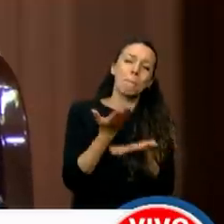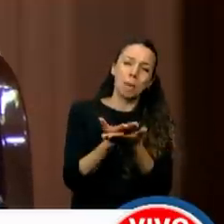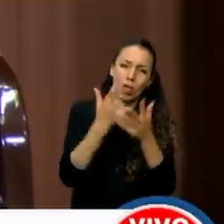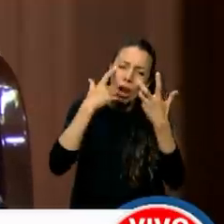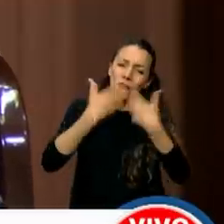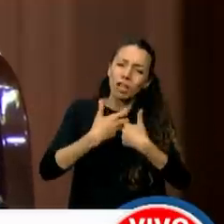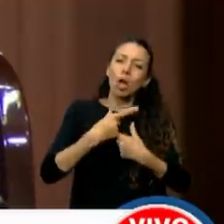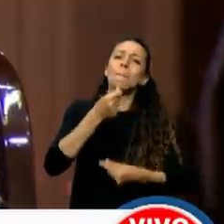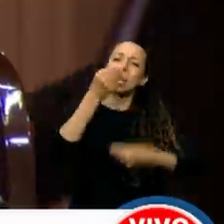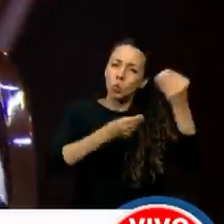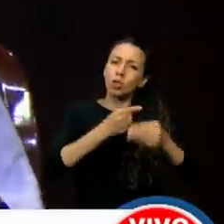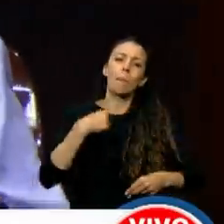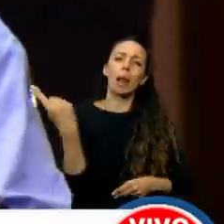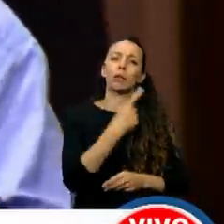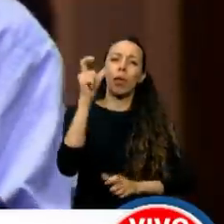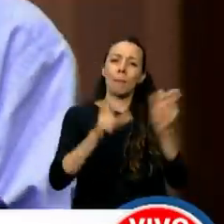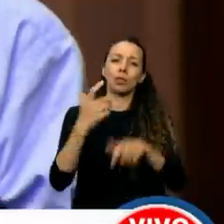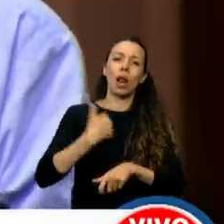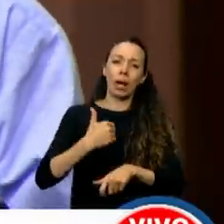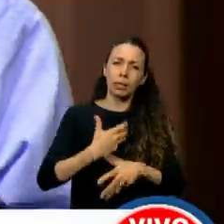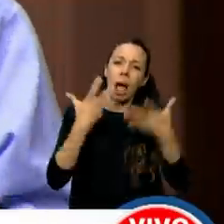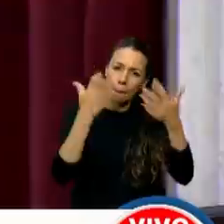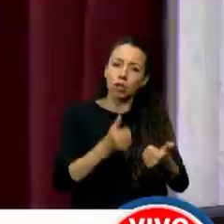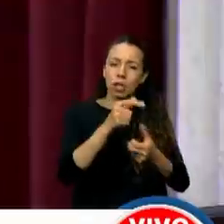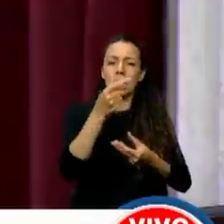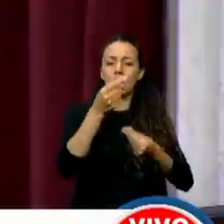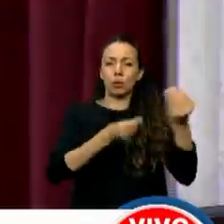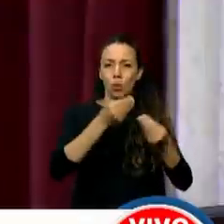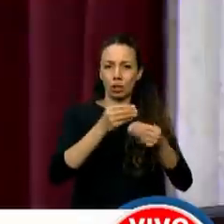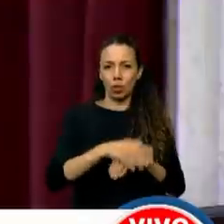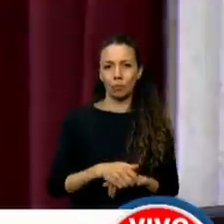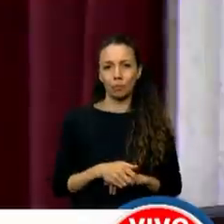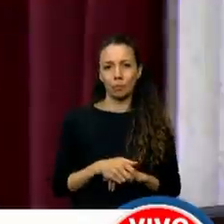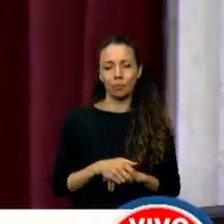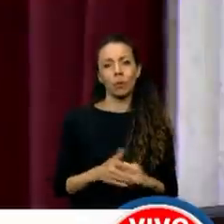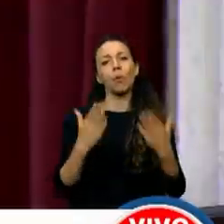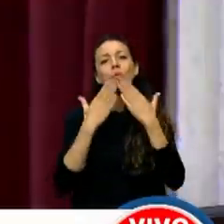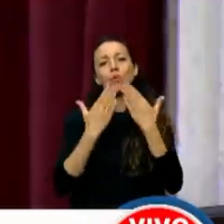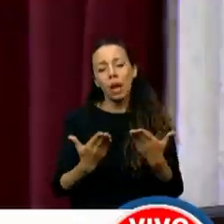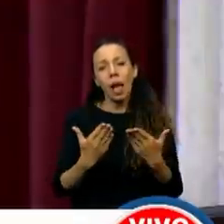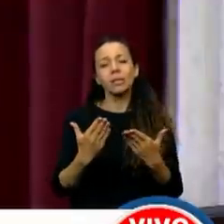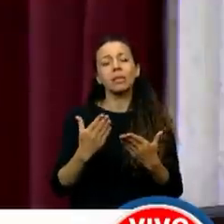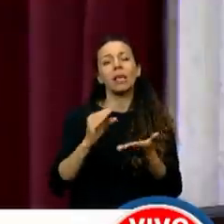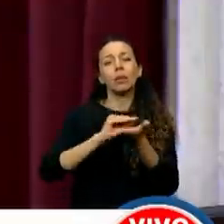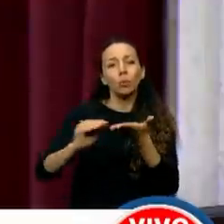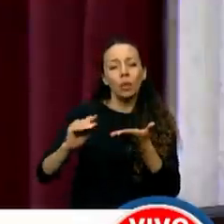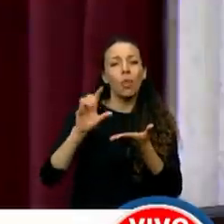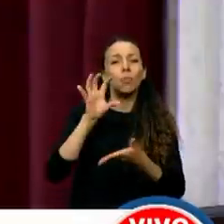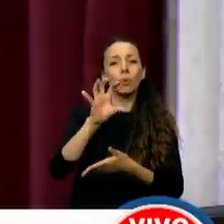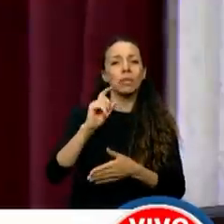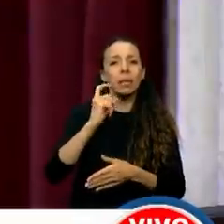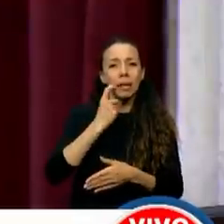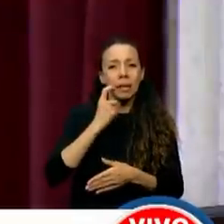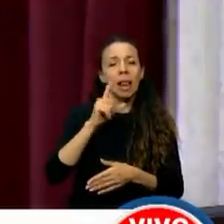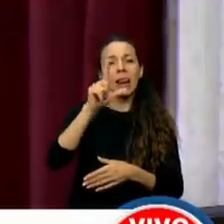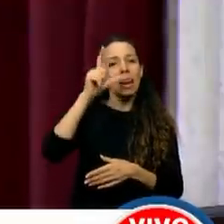y acompañen este presupuesto gracias señor presidente bueno gracias diputado por la provincia entre ríos abrir